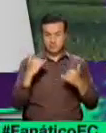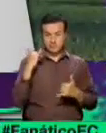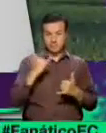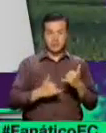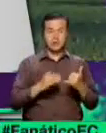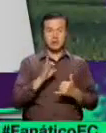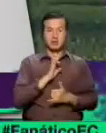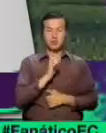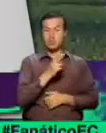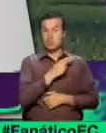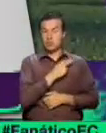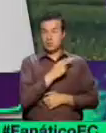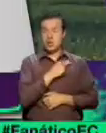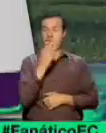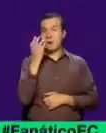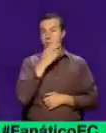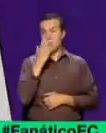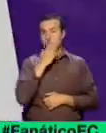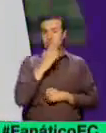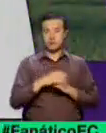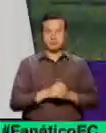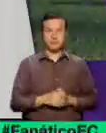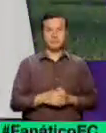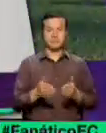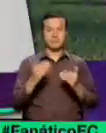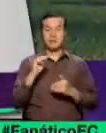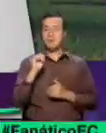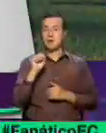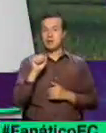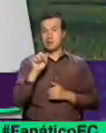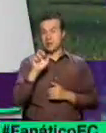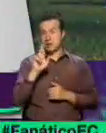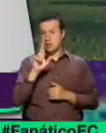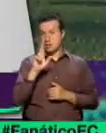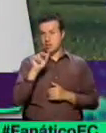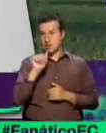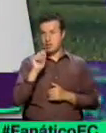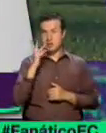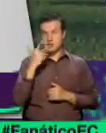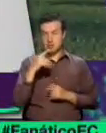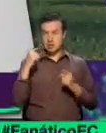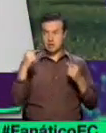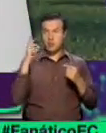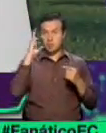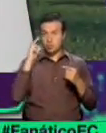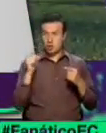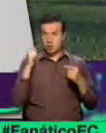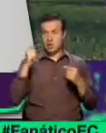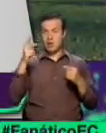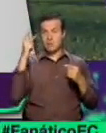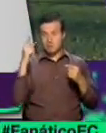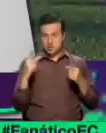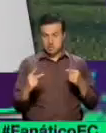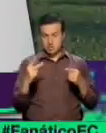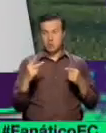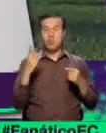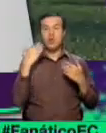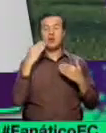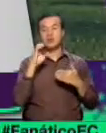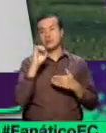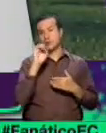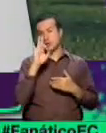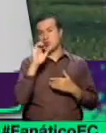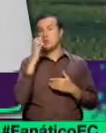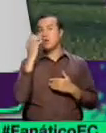Técnico Universitario en Ambato. Mientras que Macará, aparte del partido ya mencionado, deberá jugar ante Guayaquil